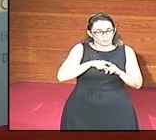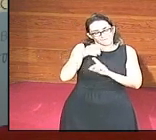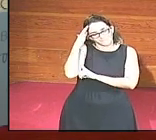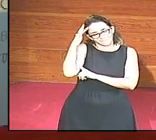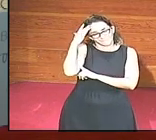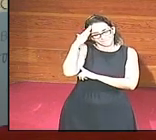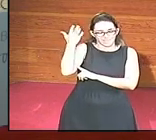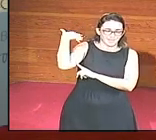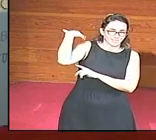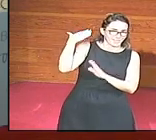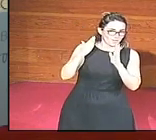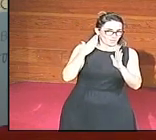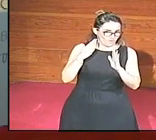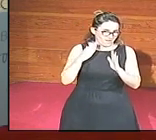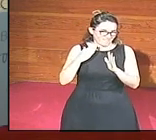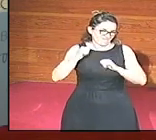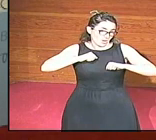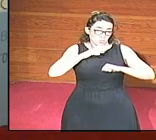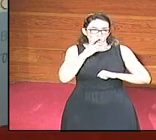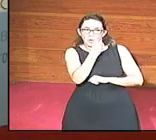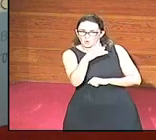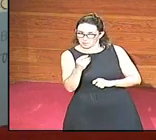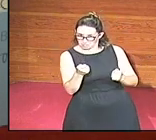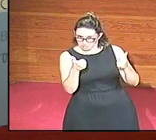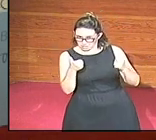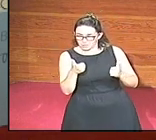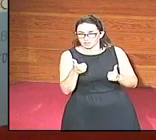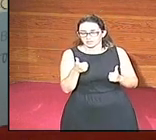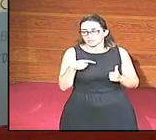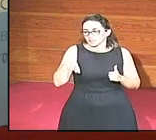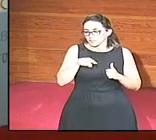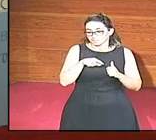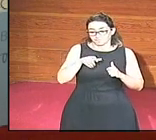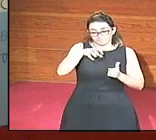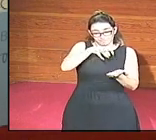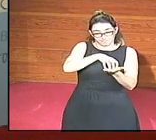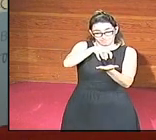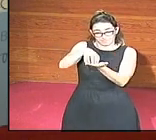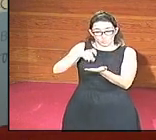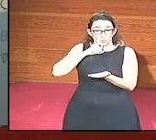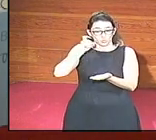porque no veías mucha gente joven, que lo que están haciendo es rodear los cuarteles del ejército ucraniano.